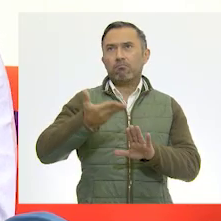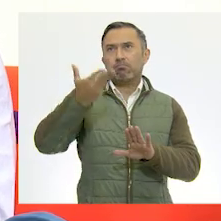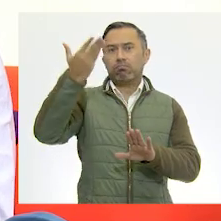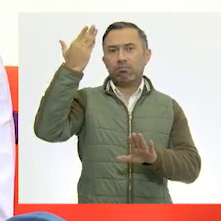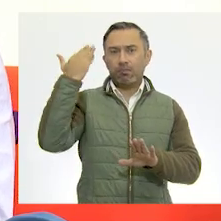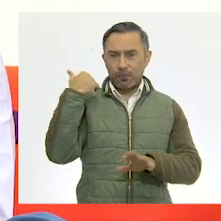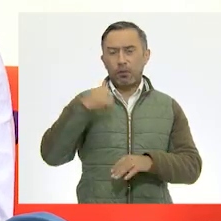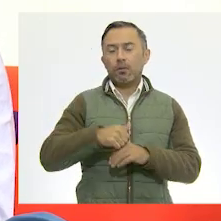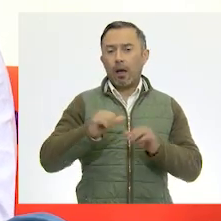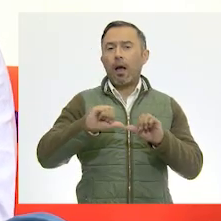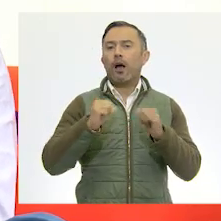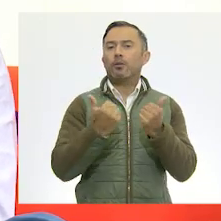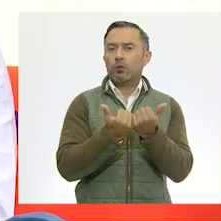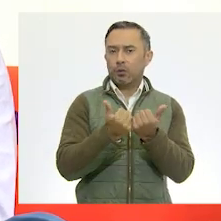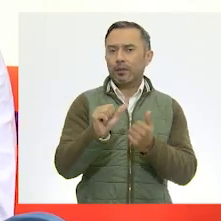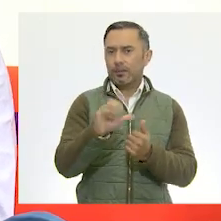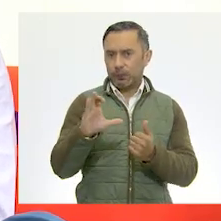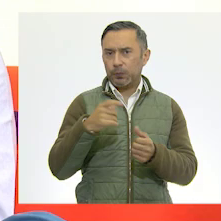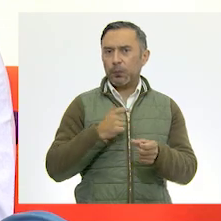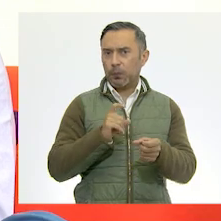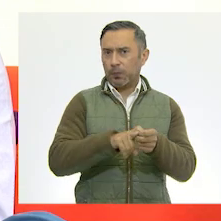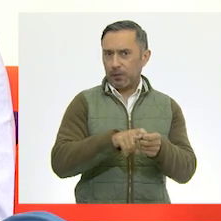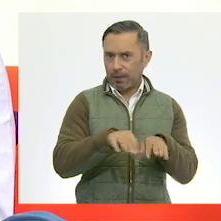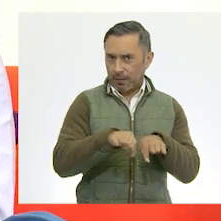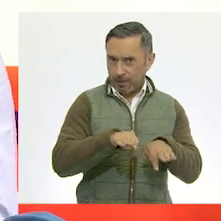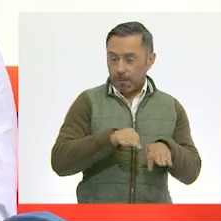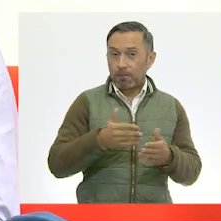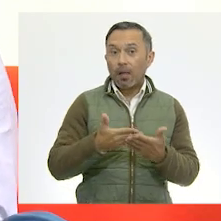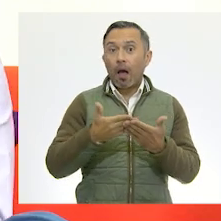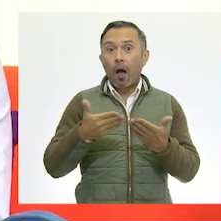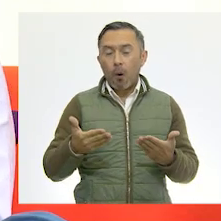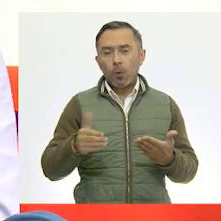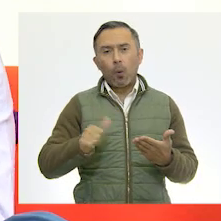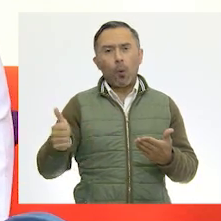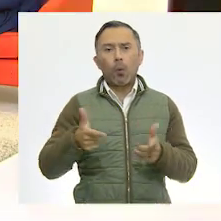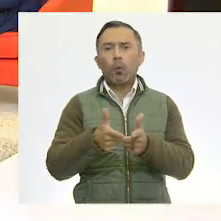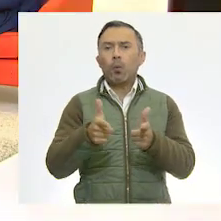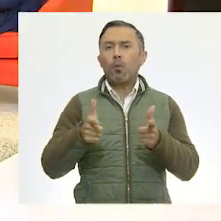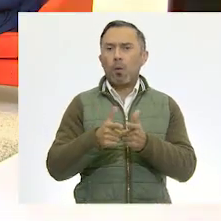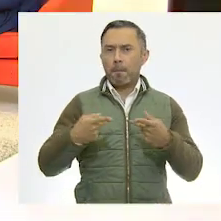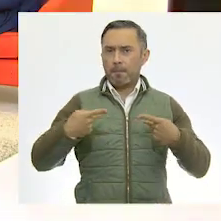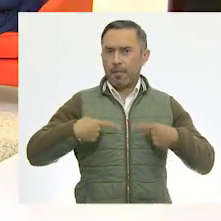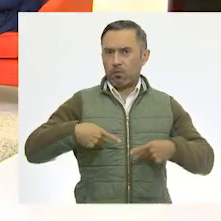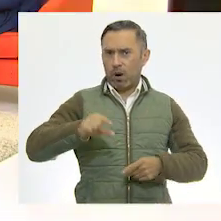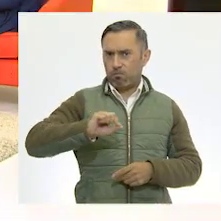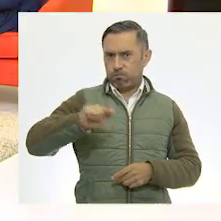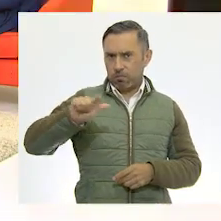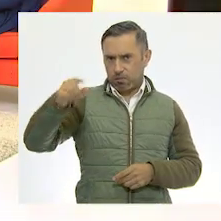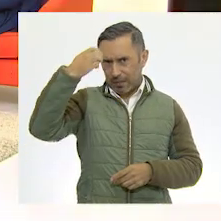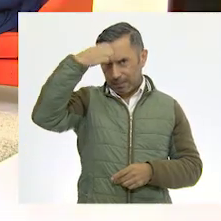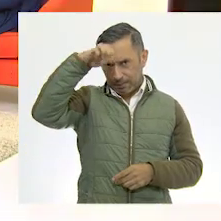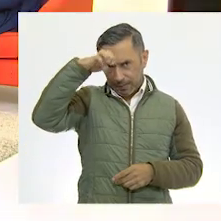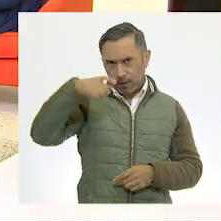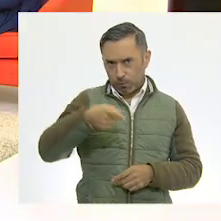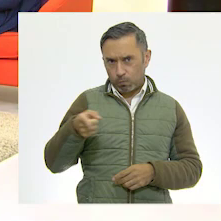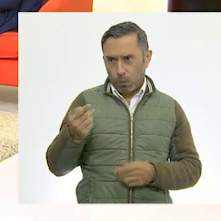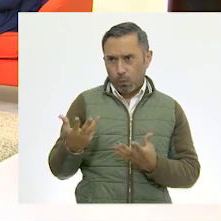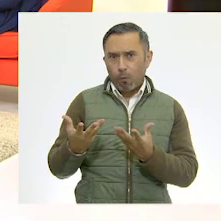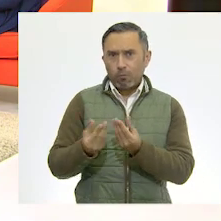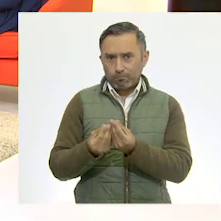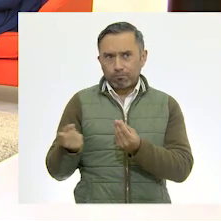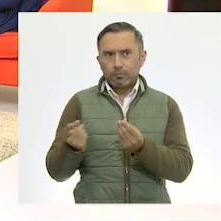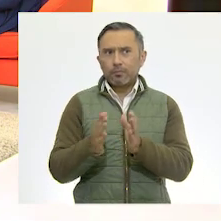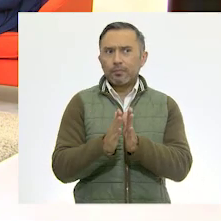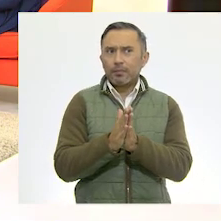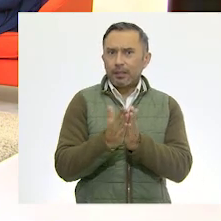organizaciones de la sociedad civil y actualmente también colaboro con un grupo de especialistas que nos dedicamos a hacer textos, ¿no?,